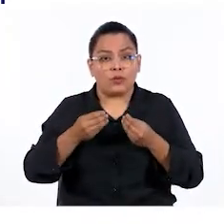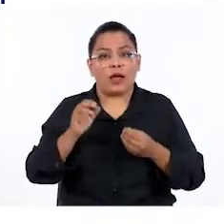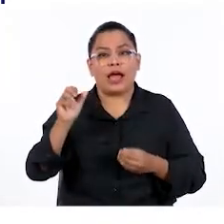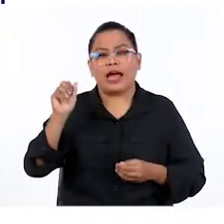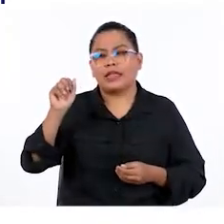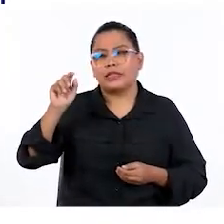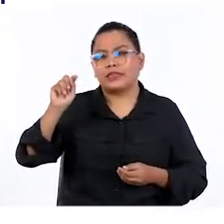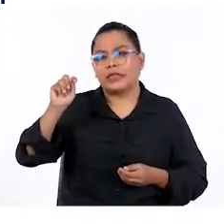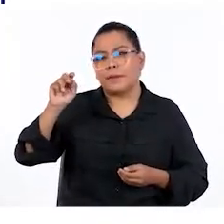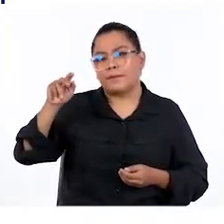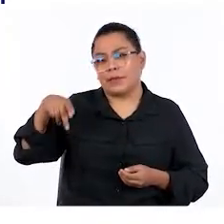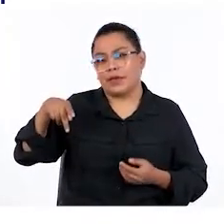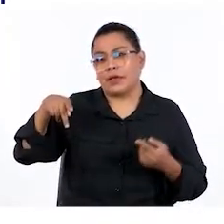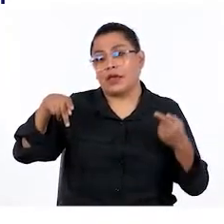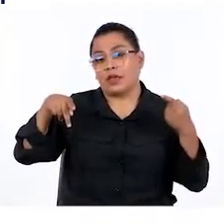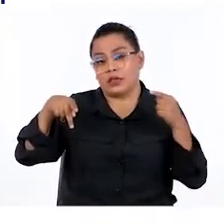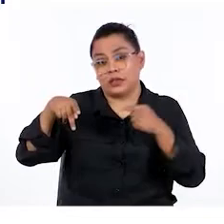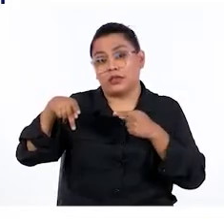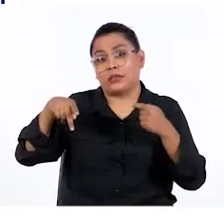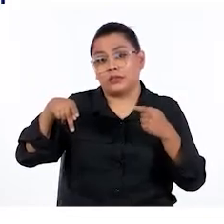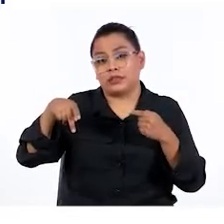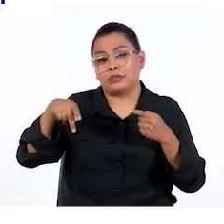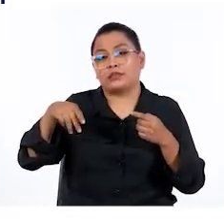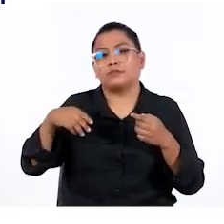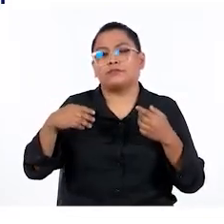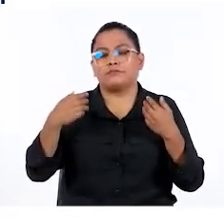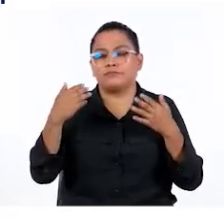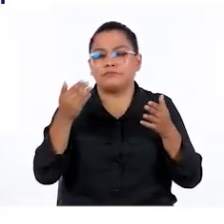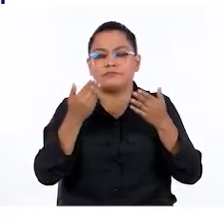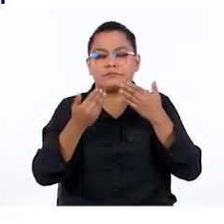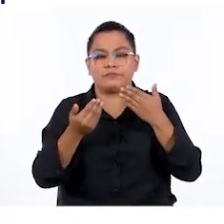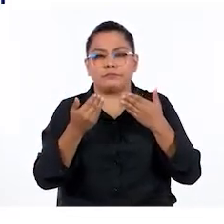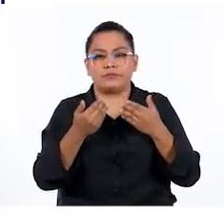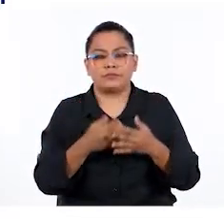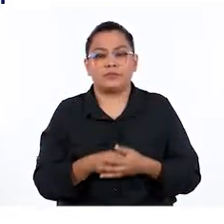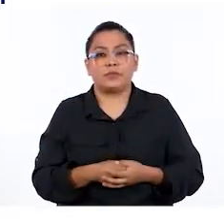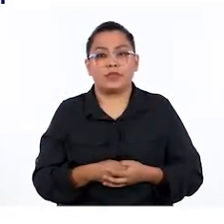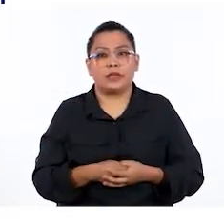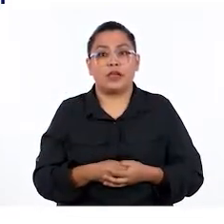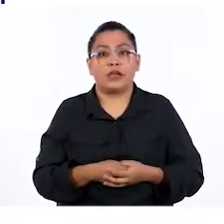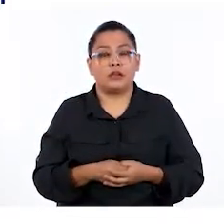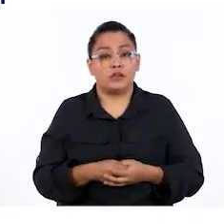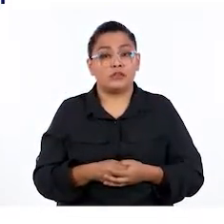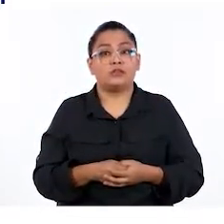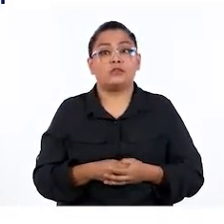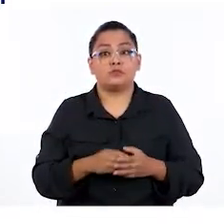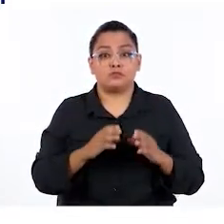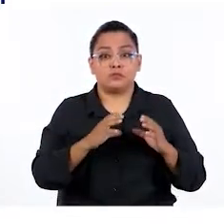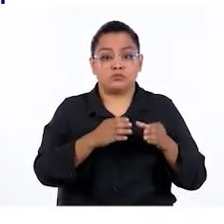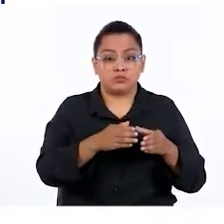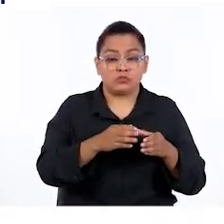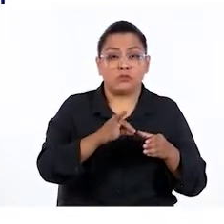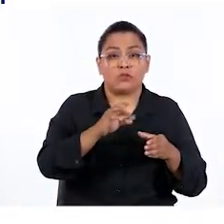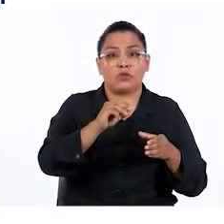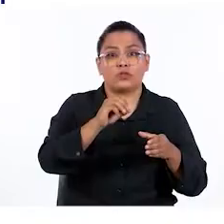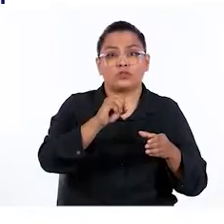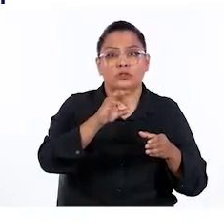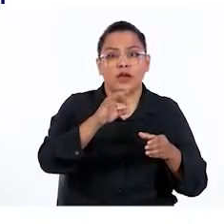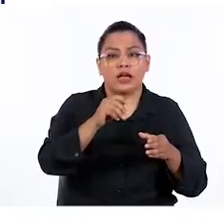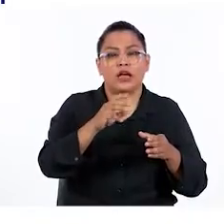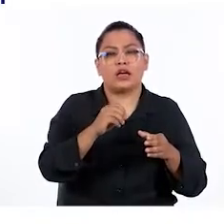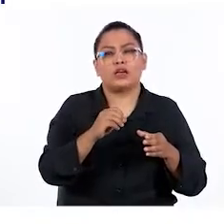ATP habíamos hablado anteriormente que tenía esos grupos fosfato que tenían